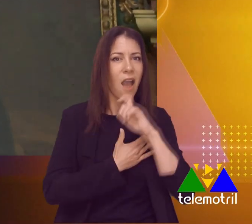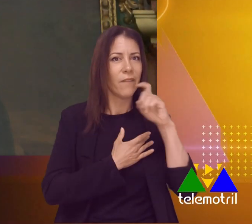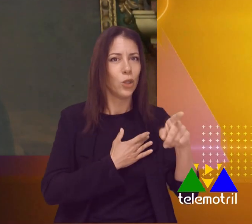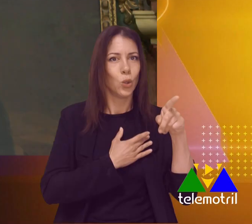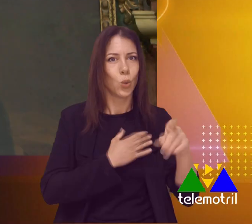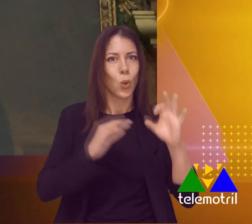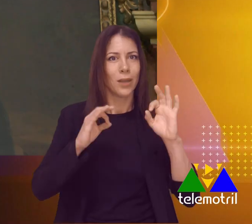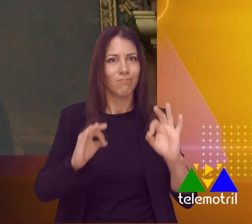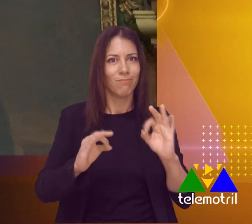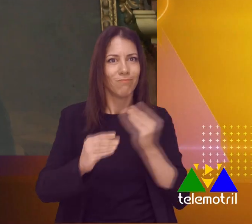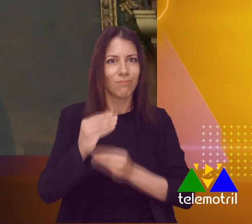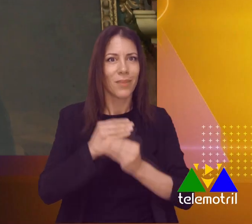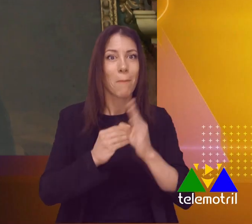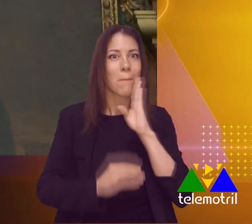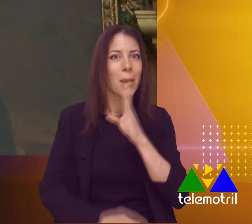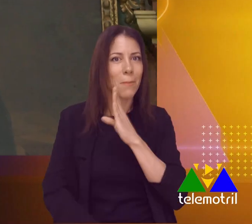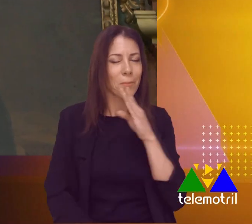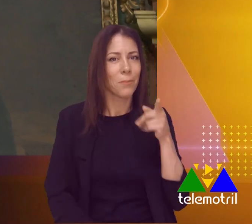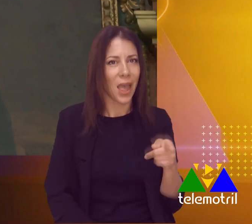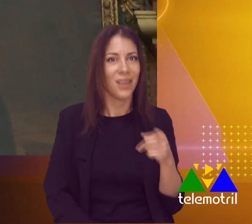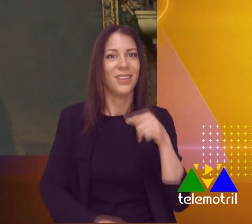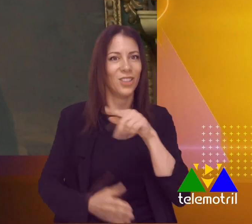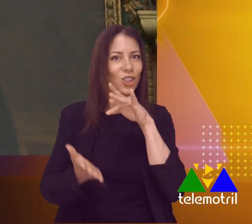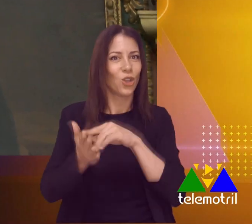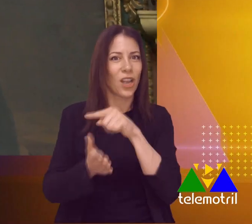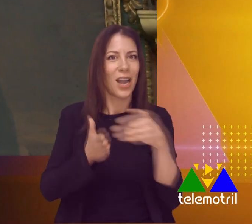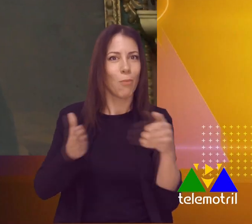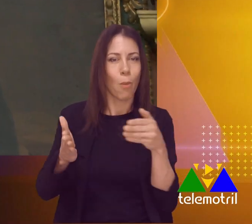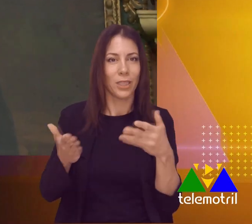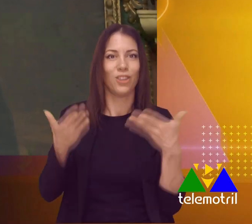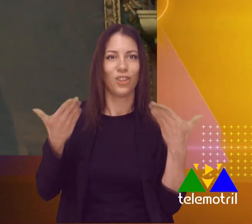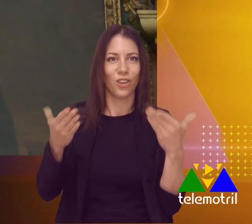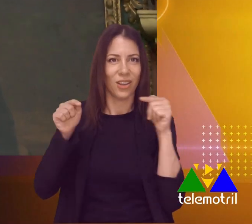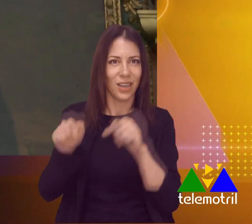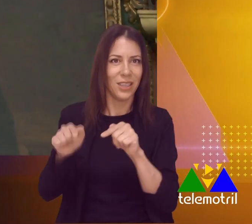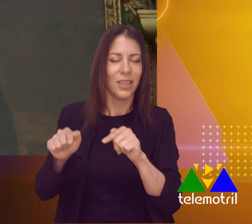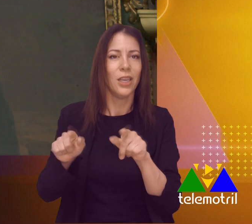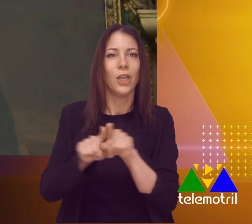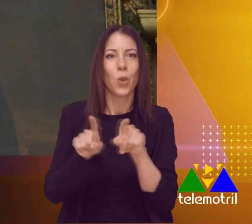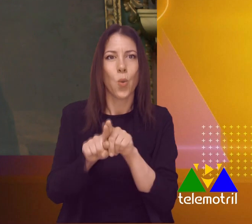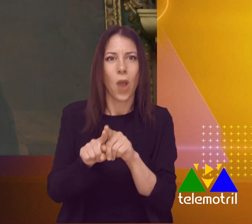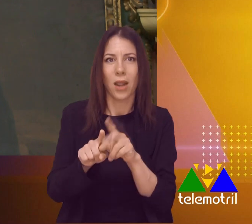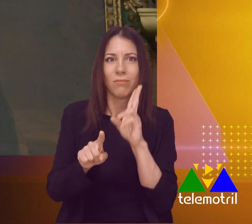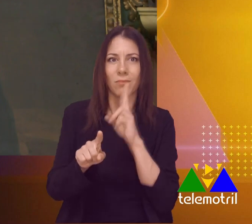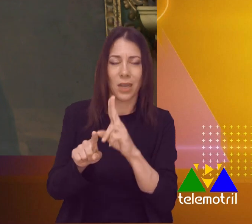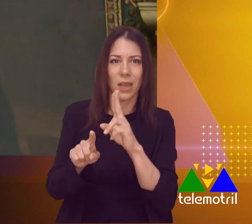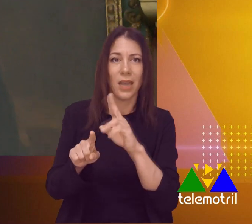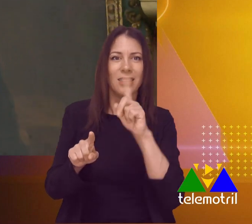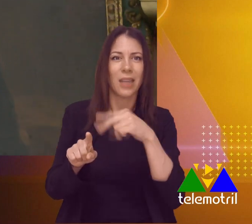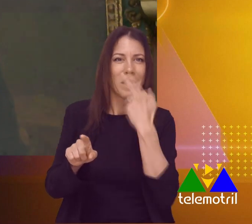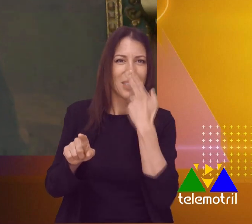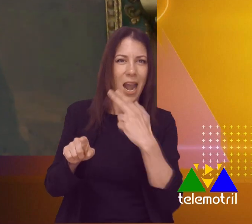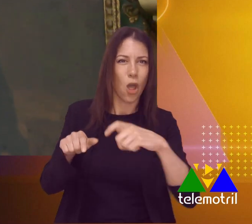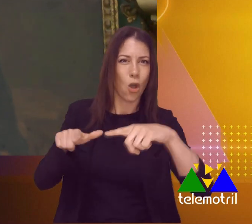Es el momento y ahí lo tenemos, ¿no? Es una especie de salón. Se ve en la parte de abajo